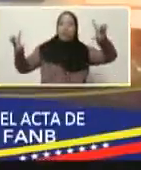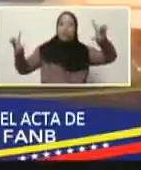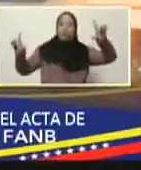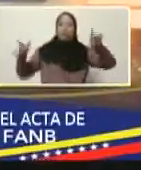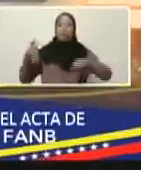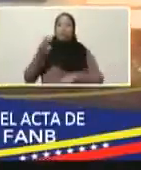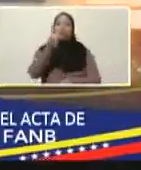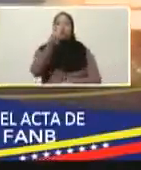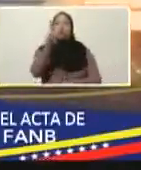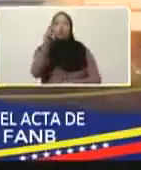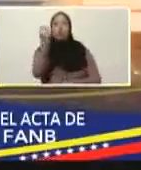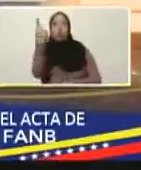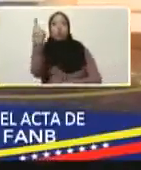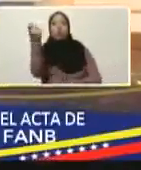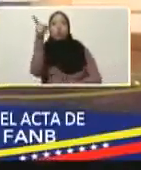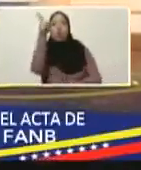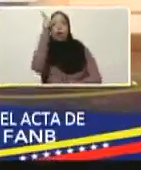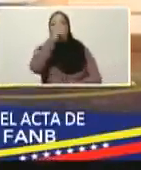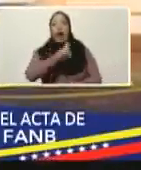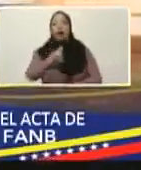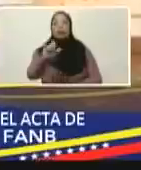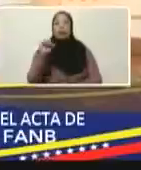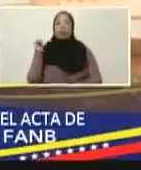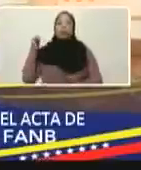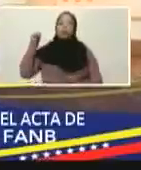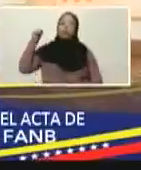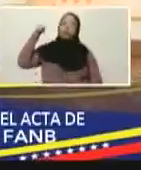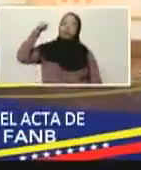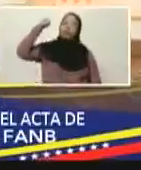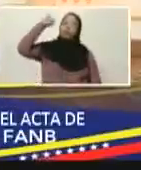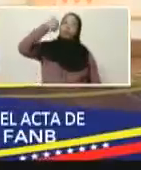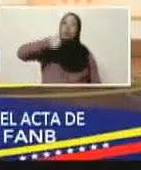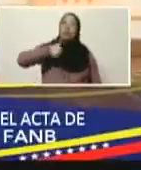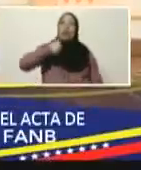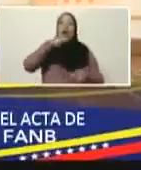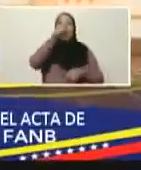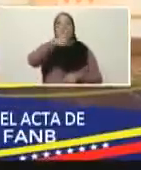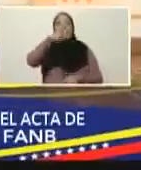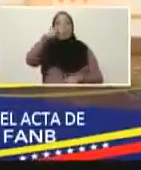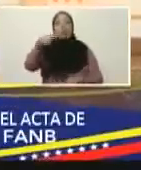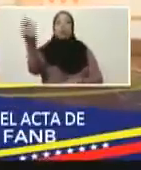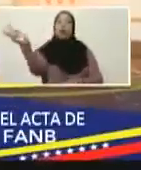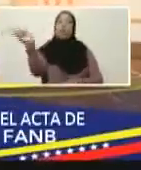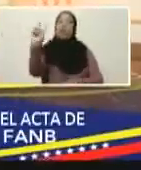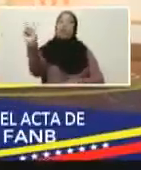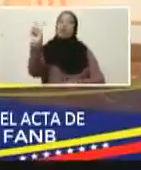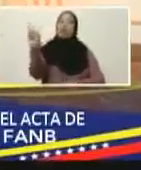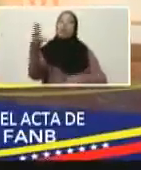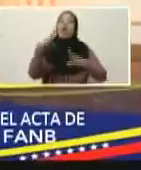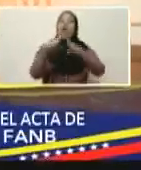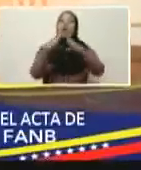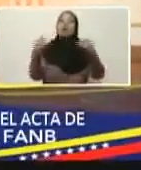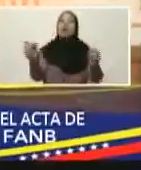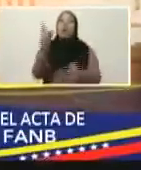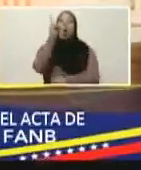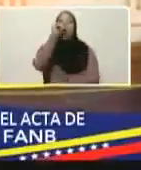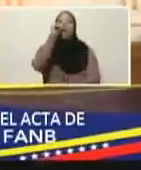hace 211 años. A todos los venezolanos y a todas las